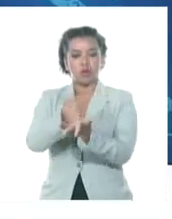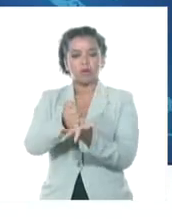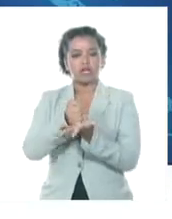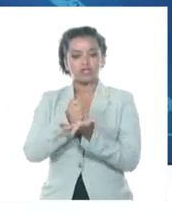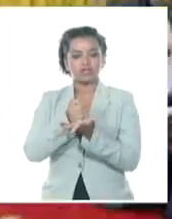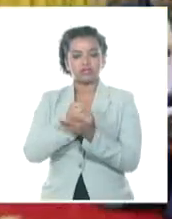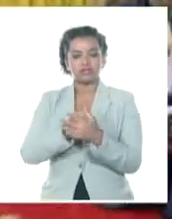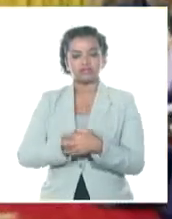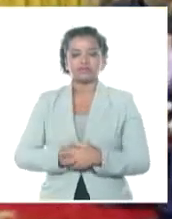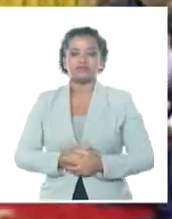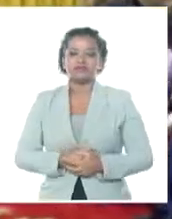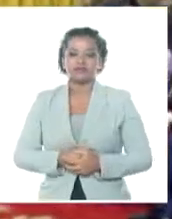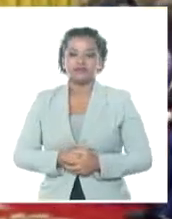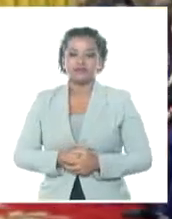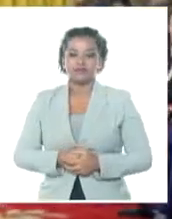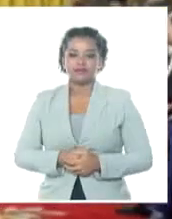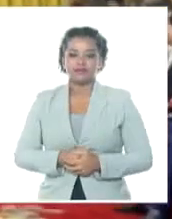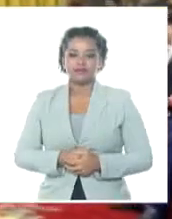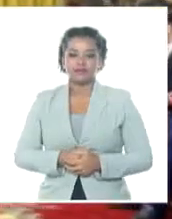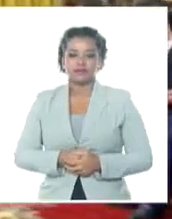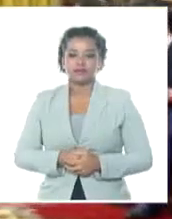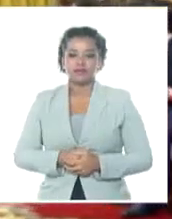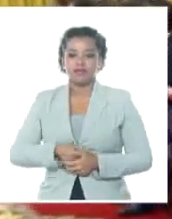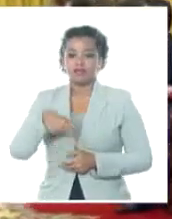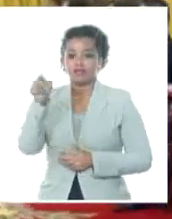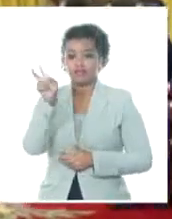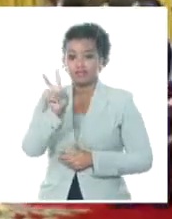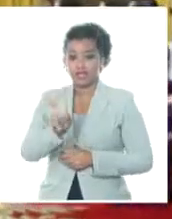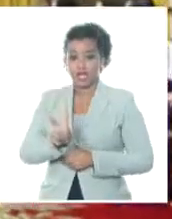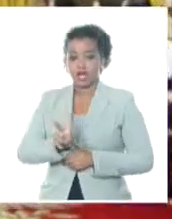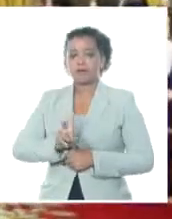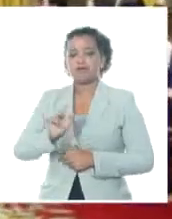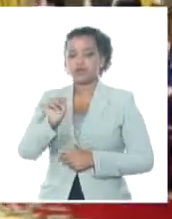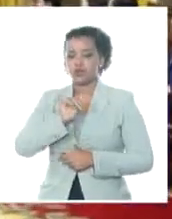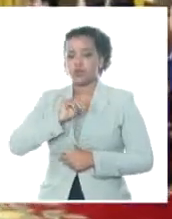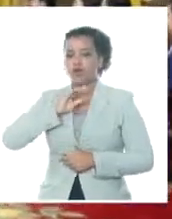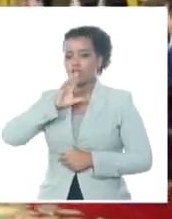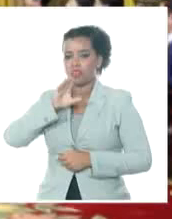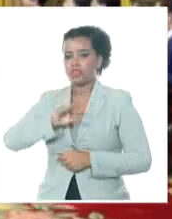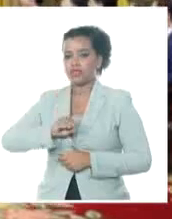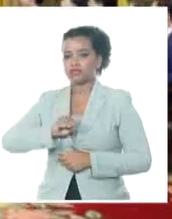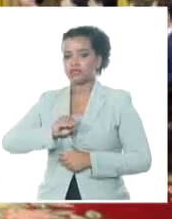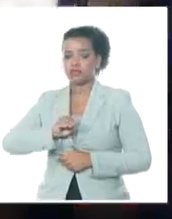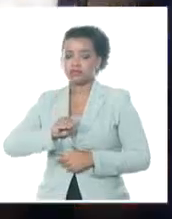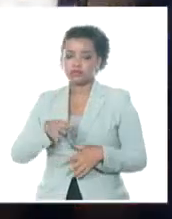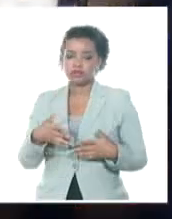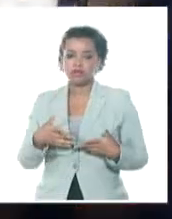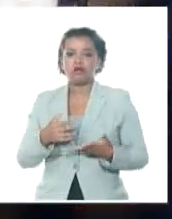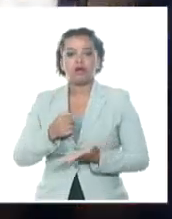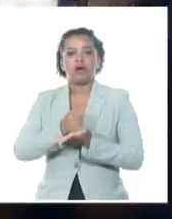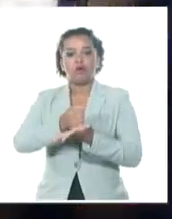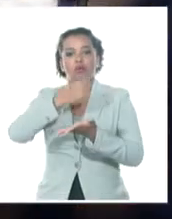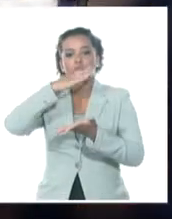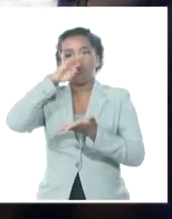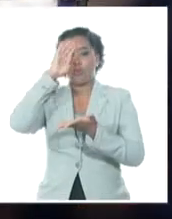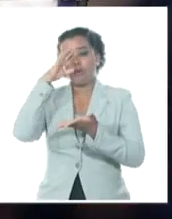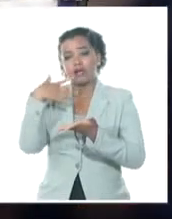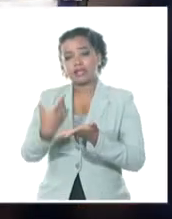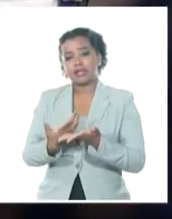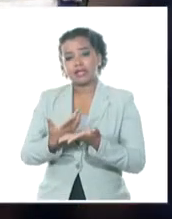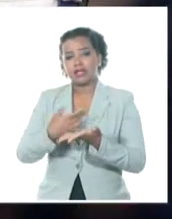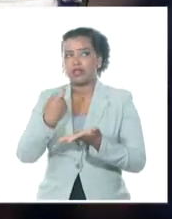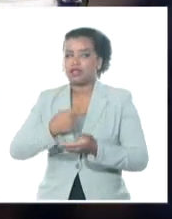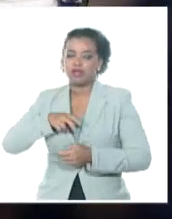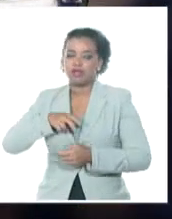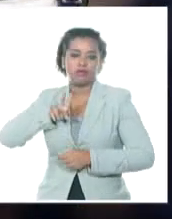ayuda mutua. El jefe de Estado también reafirmó la postura consecuente y de principios de su país en el apoyo a Cuba por el levantamiento inmediato